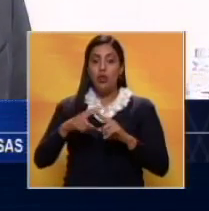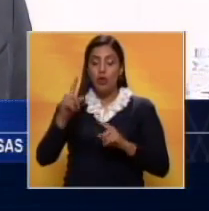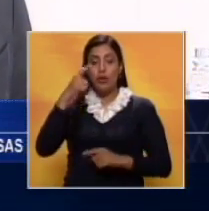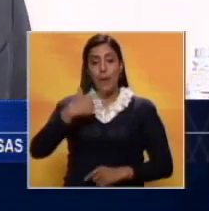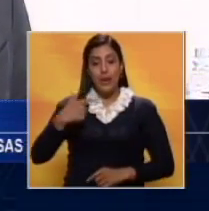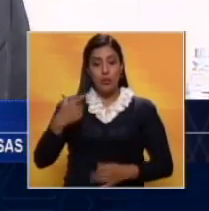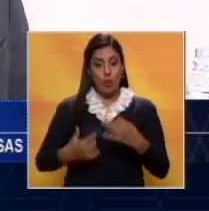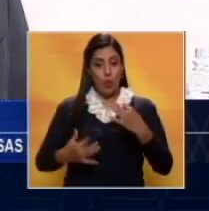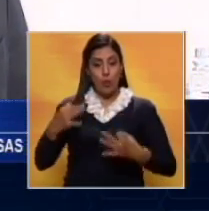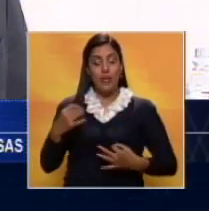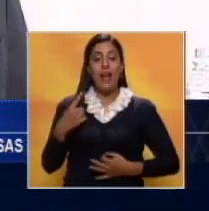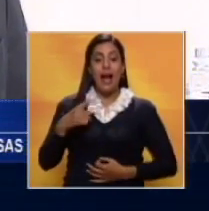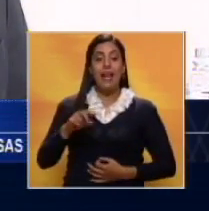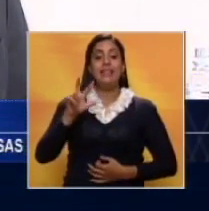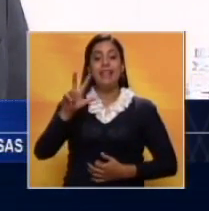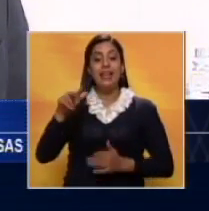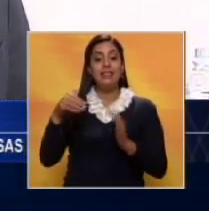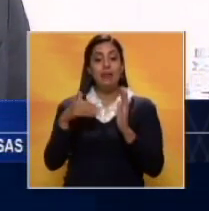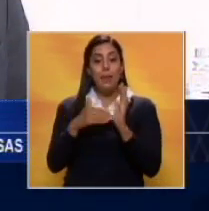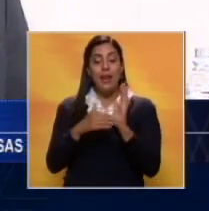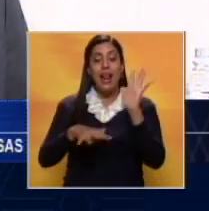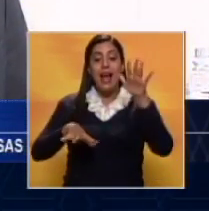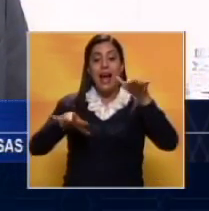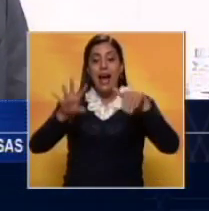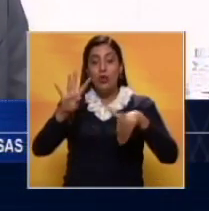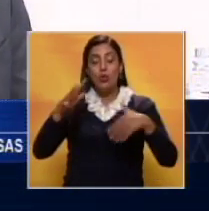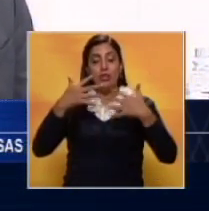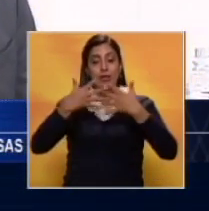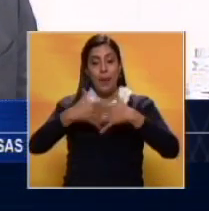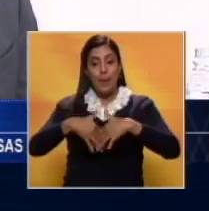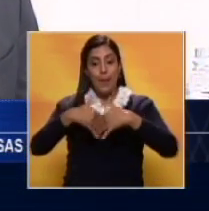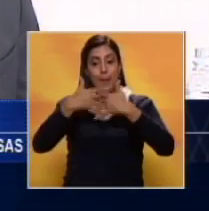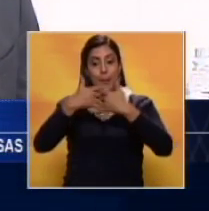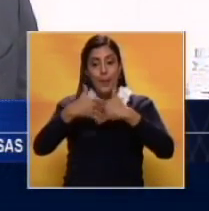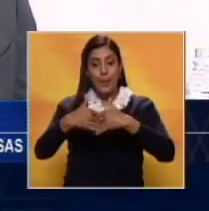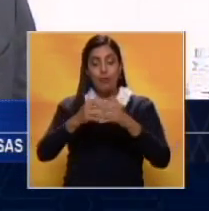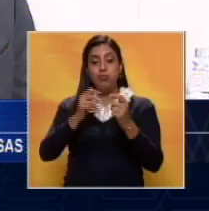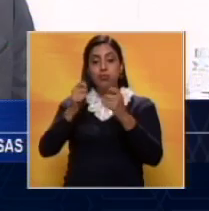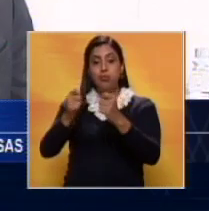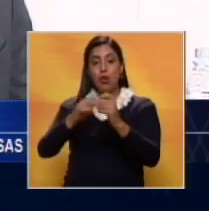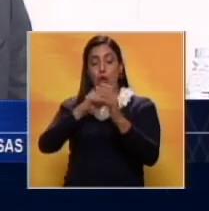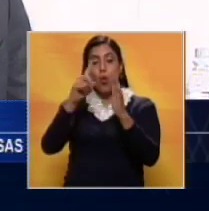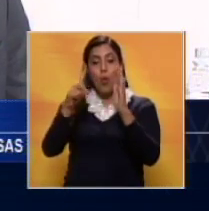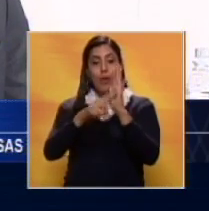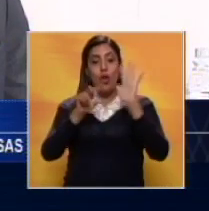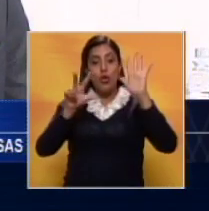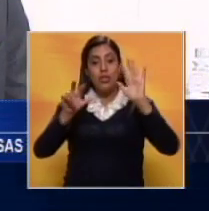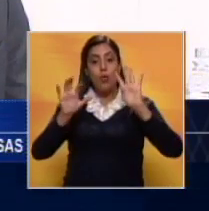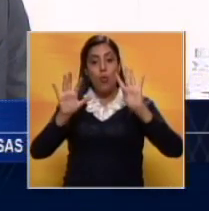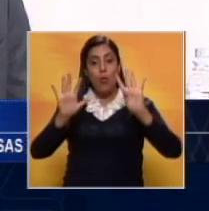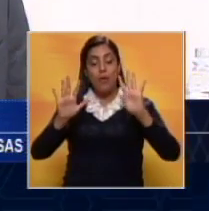de las personas jurídicas hay 3.014 empresas que les ha sido liquidado